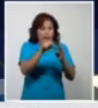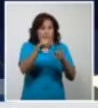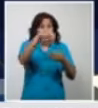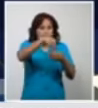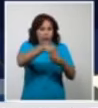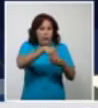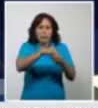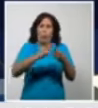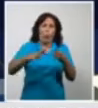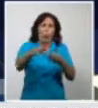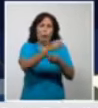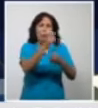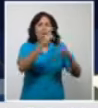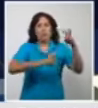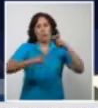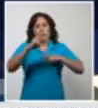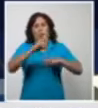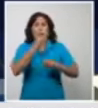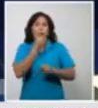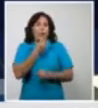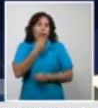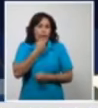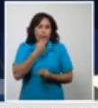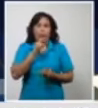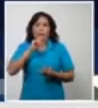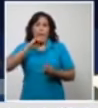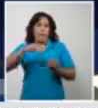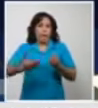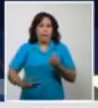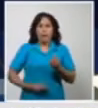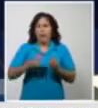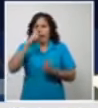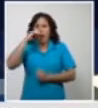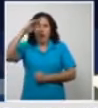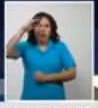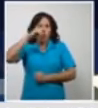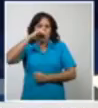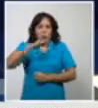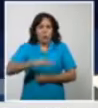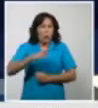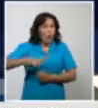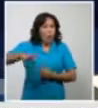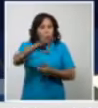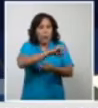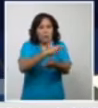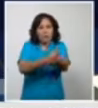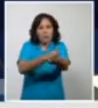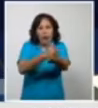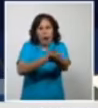ahí se estudia, sea embarazada, sea adulto, sea niño,